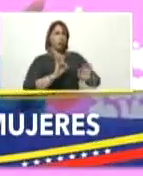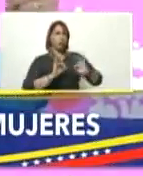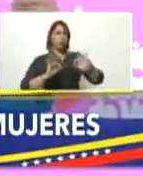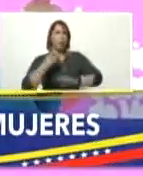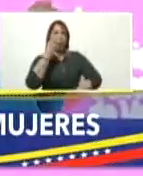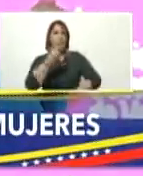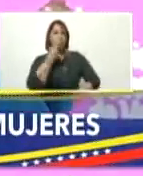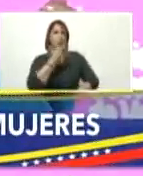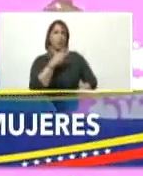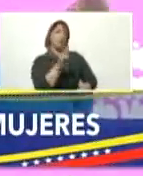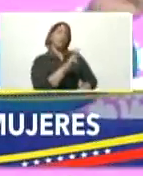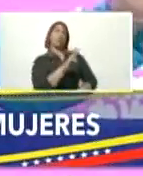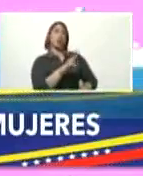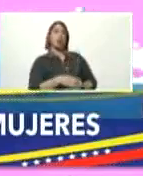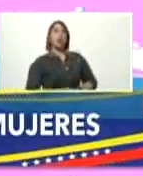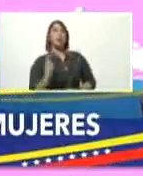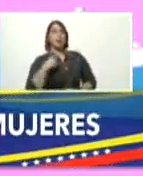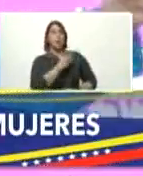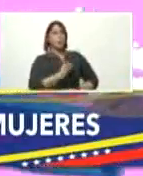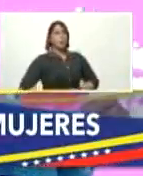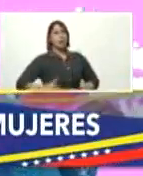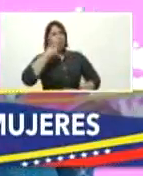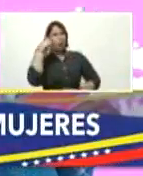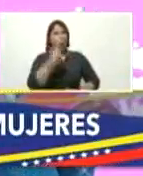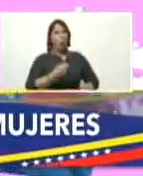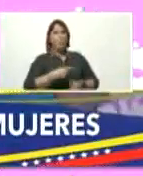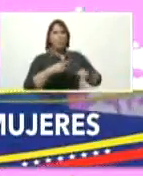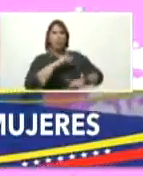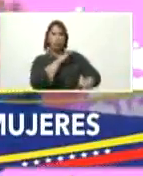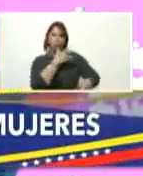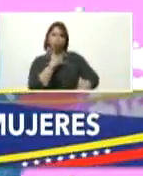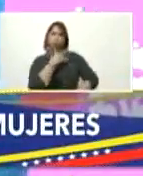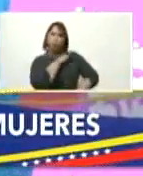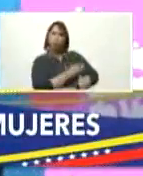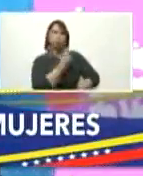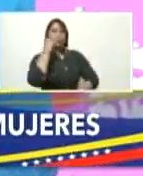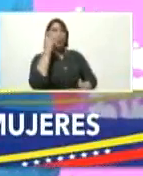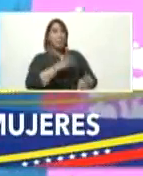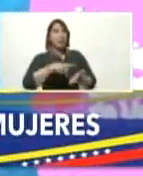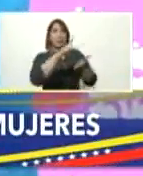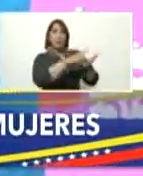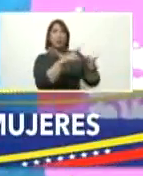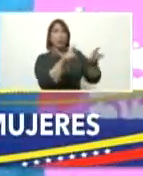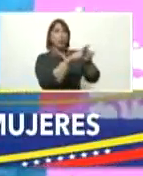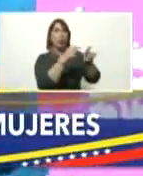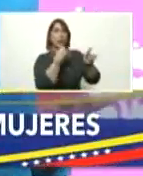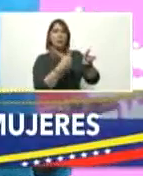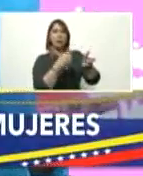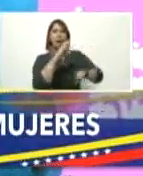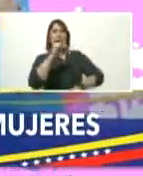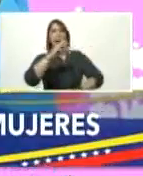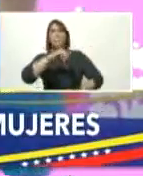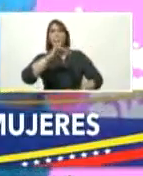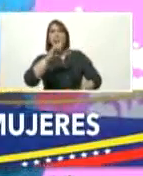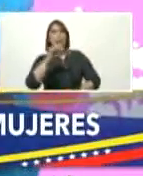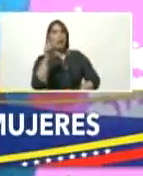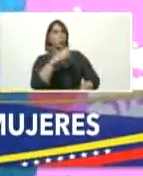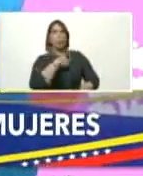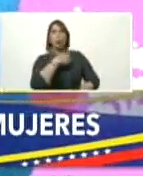política. En Venezuela tenemos un presidente hombre feminista, y es la participación, como lo decía Camila, no podemos solas, es